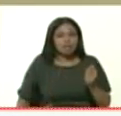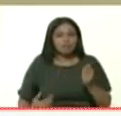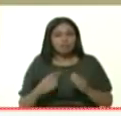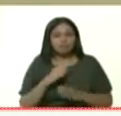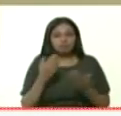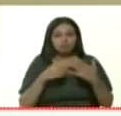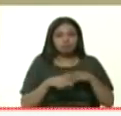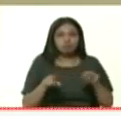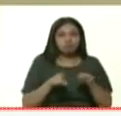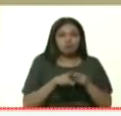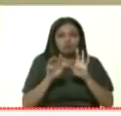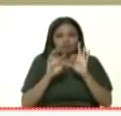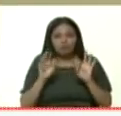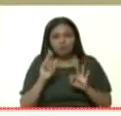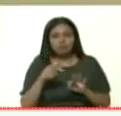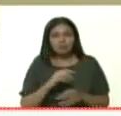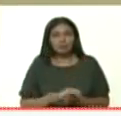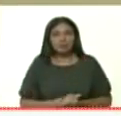complementa eso, ¿no?